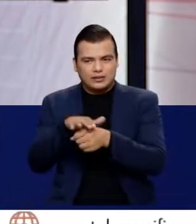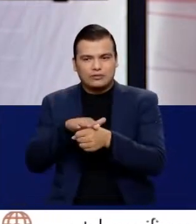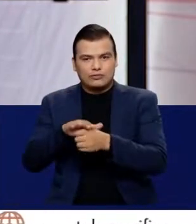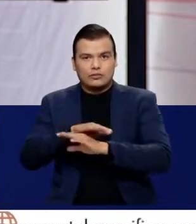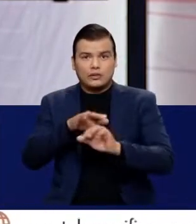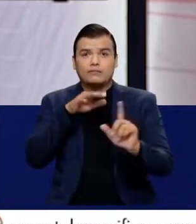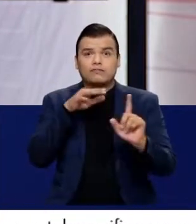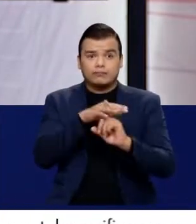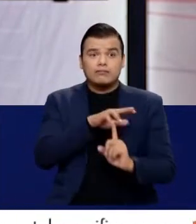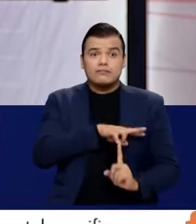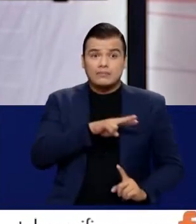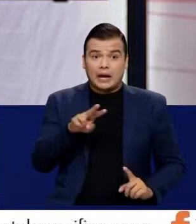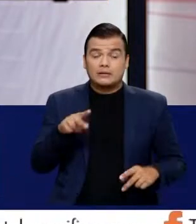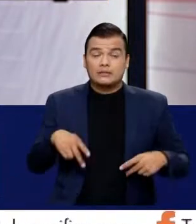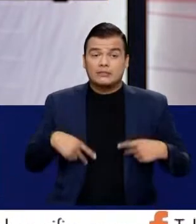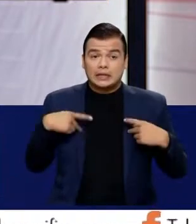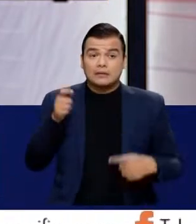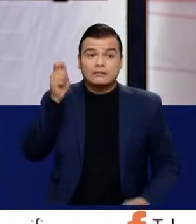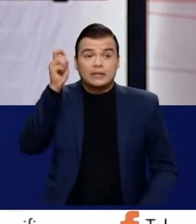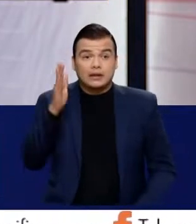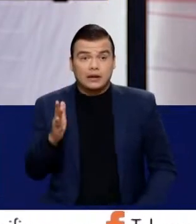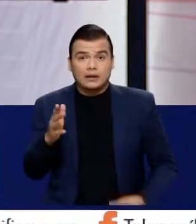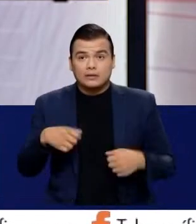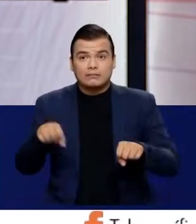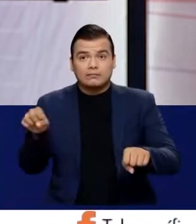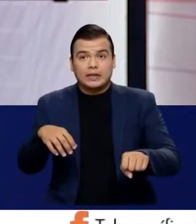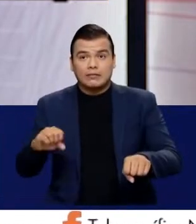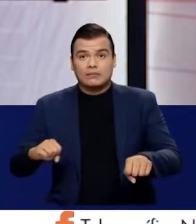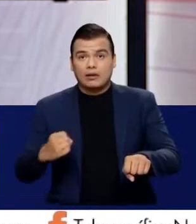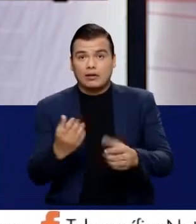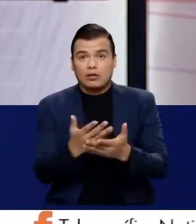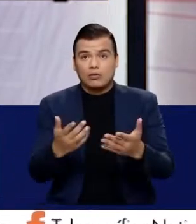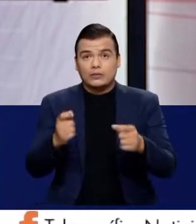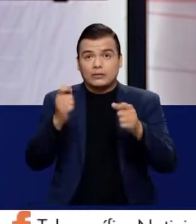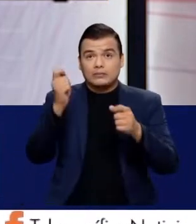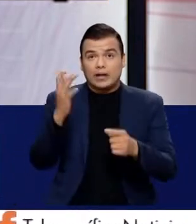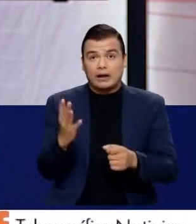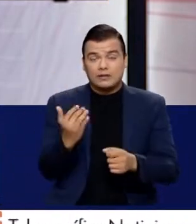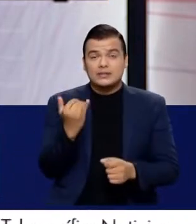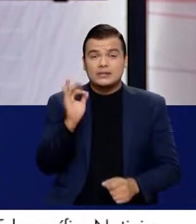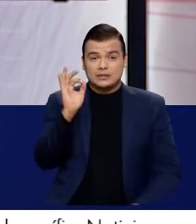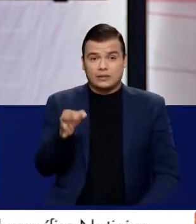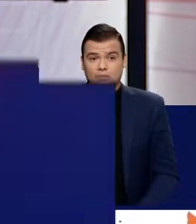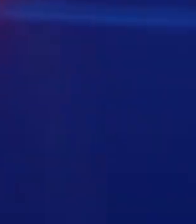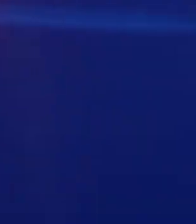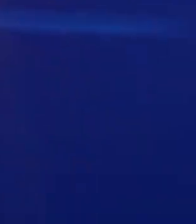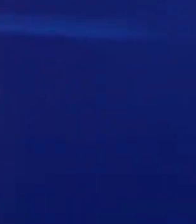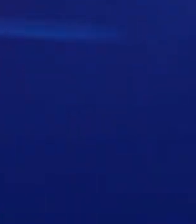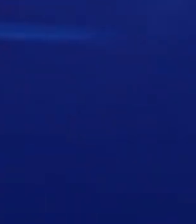algunos productos de la canasta familiar incrementarán sus precios debido a esta situación